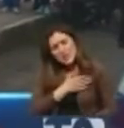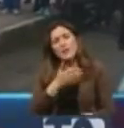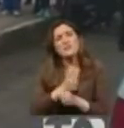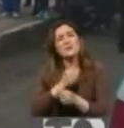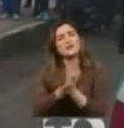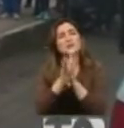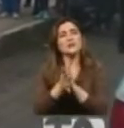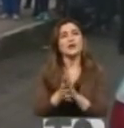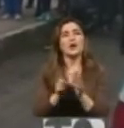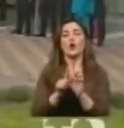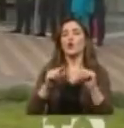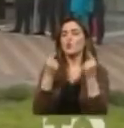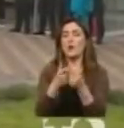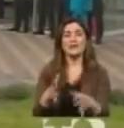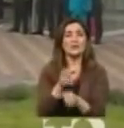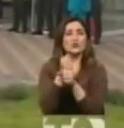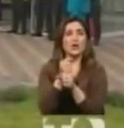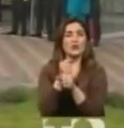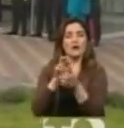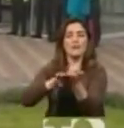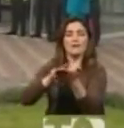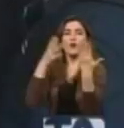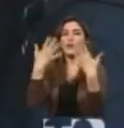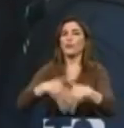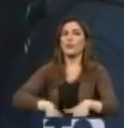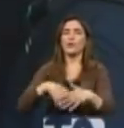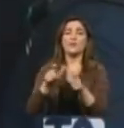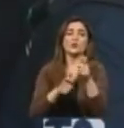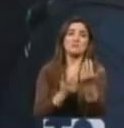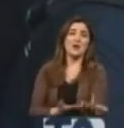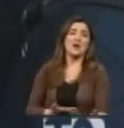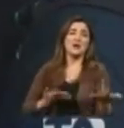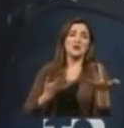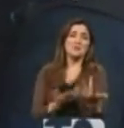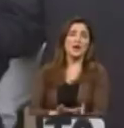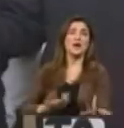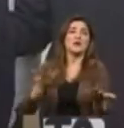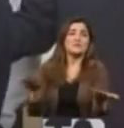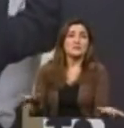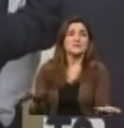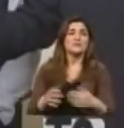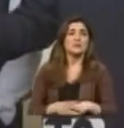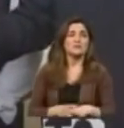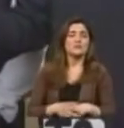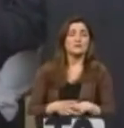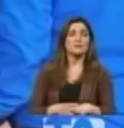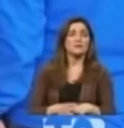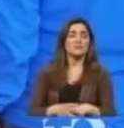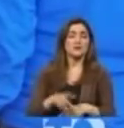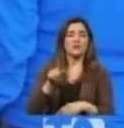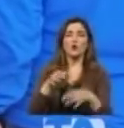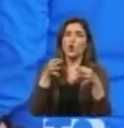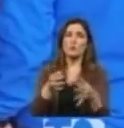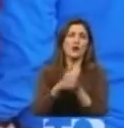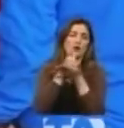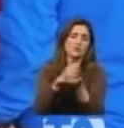Con un gran dispositivo de seguridad culminó la reunión, dejando en espera a los ciudadanos para que en esta ocasión no queden meras reuniones y se concrete